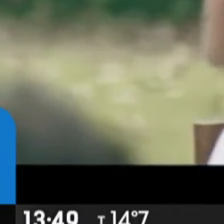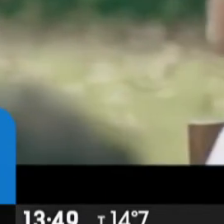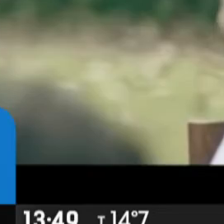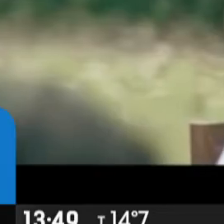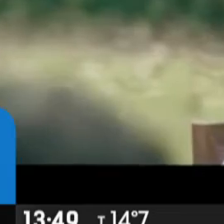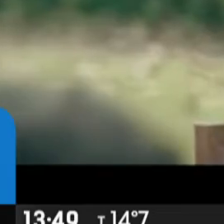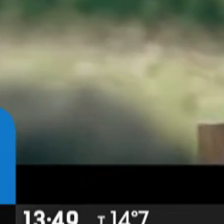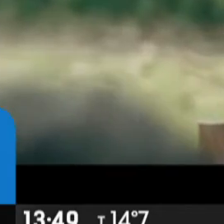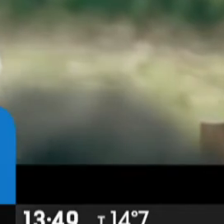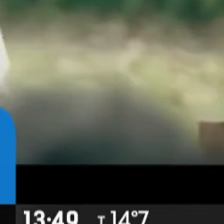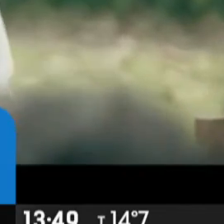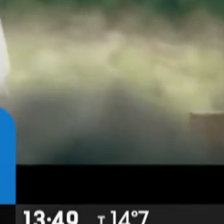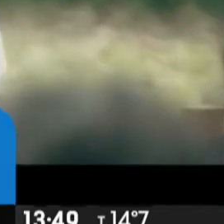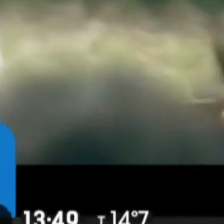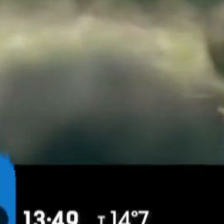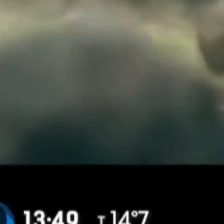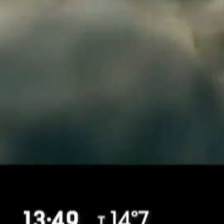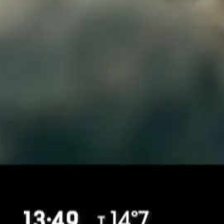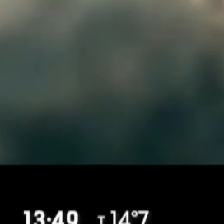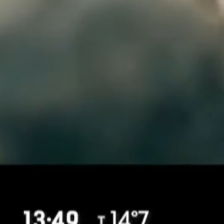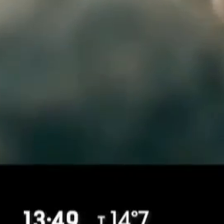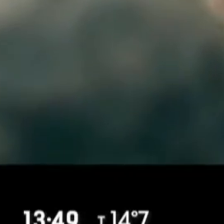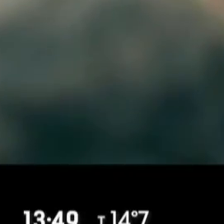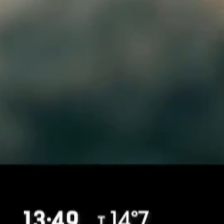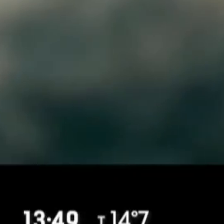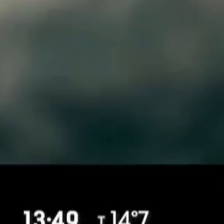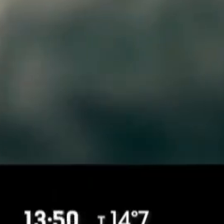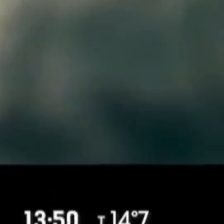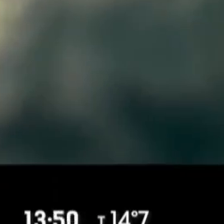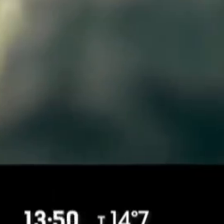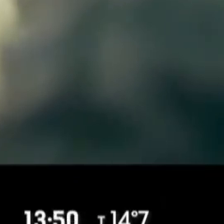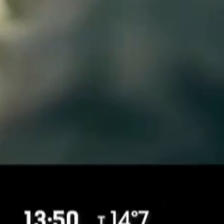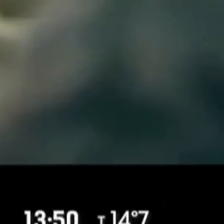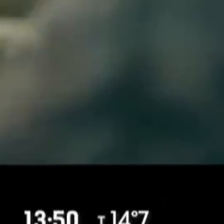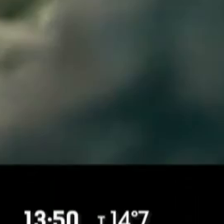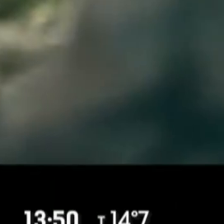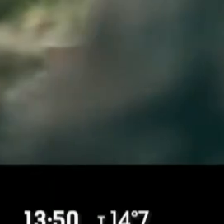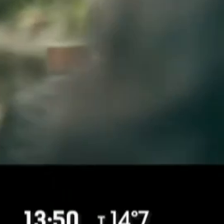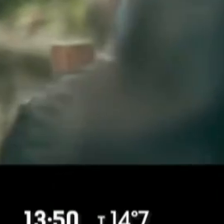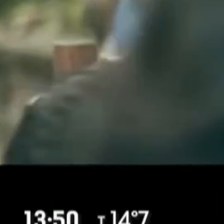barco entregar mis sueños y mi casa pa' huevonear. Volverte a ver,